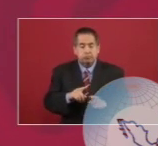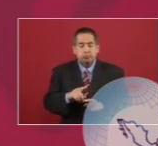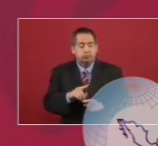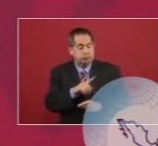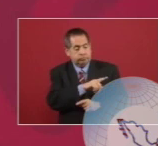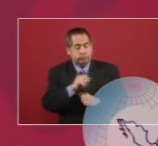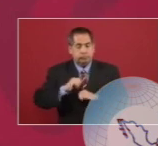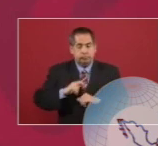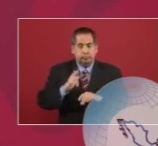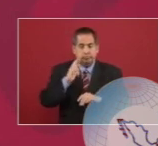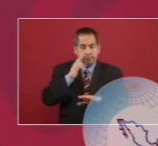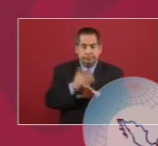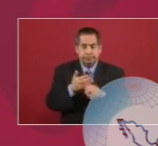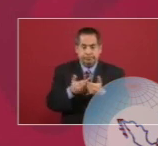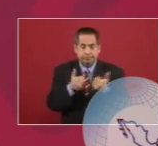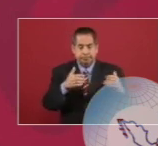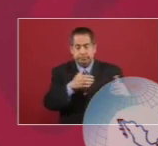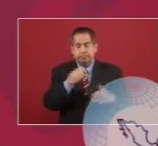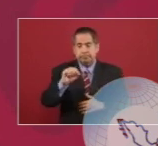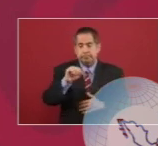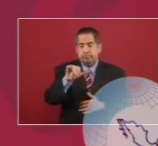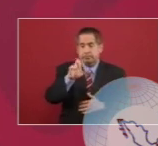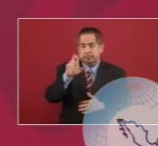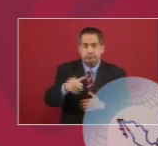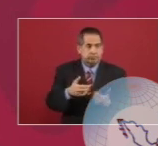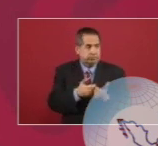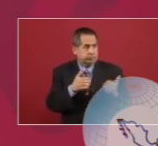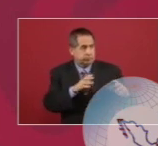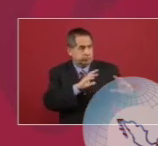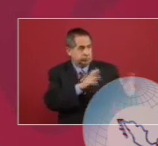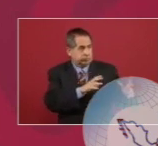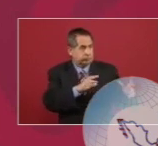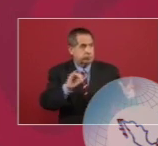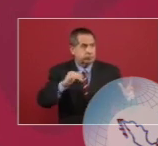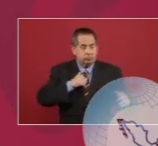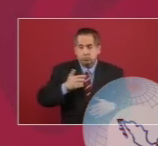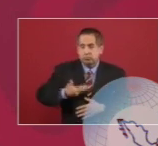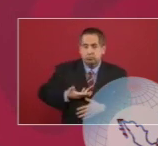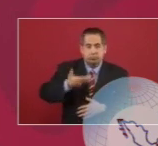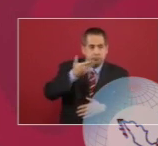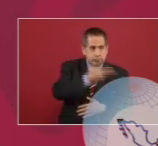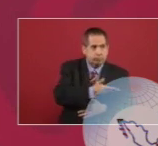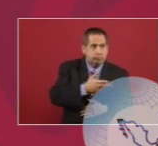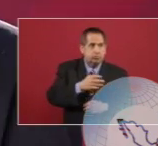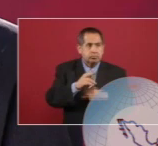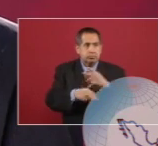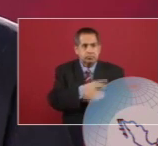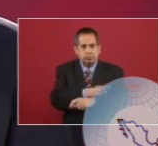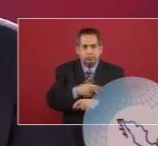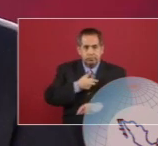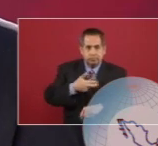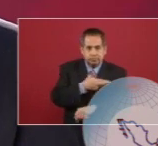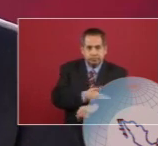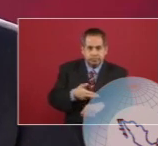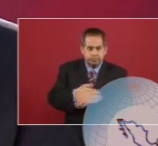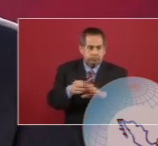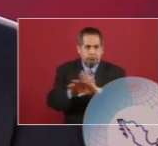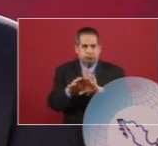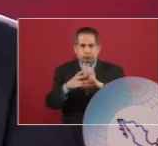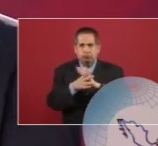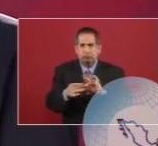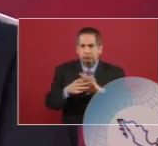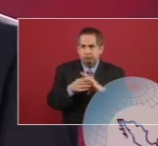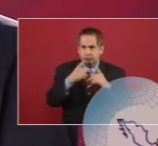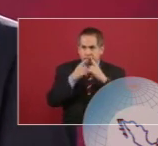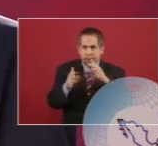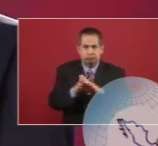a la independencia del Poder Judicial, sí estamos pidiendo que actúen y se evite